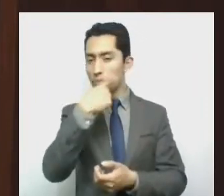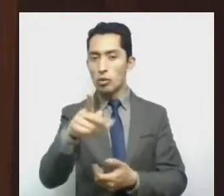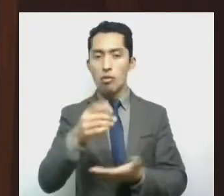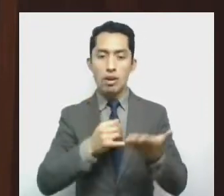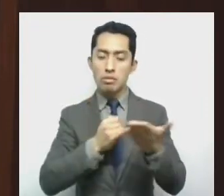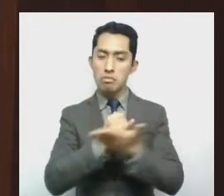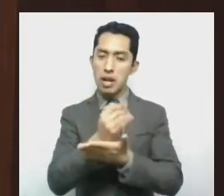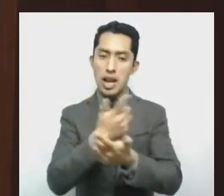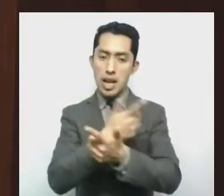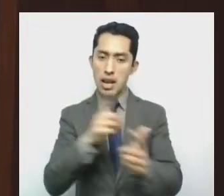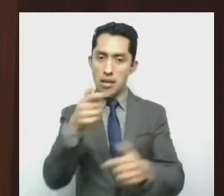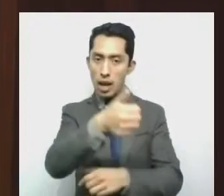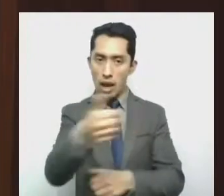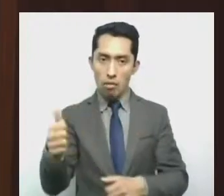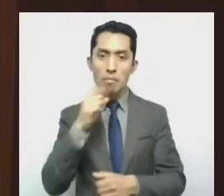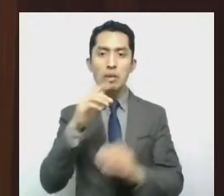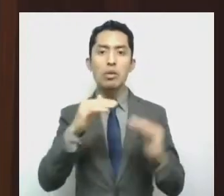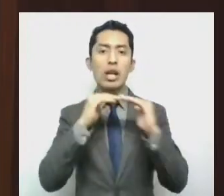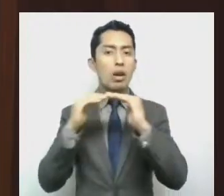equitativa,